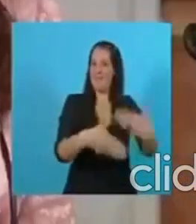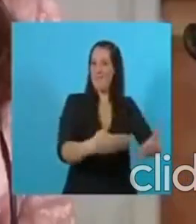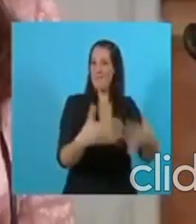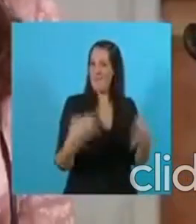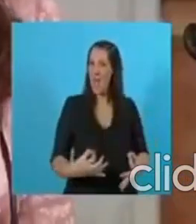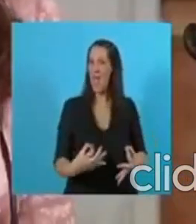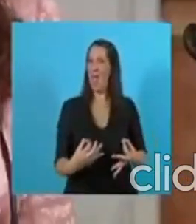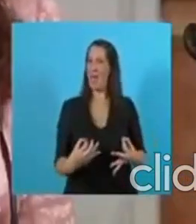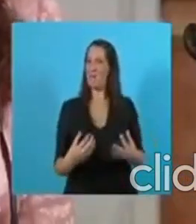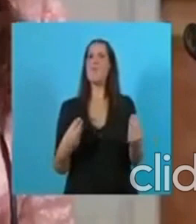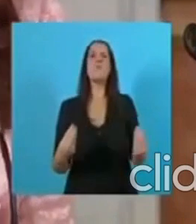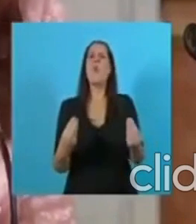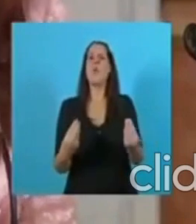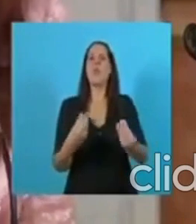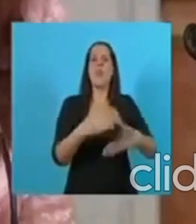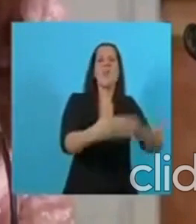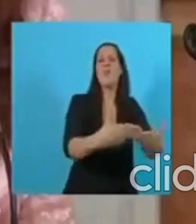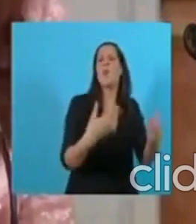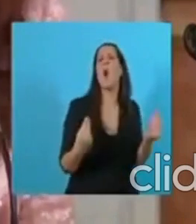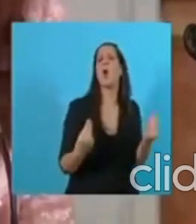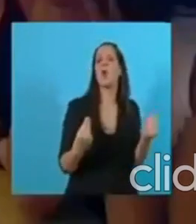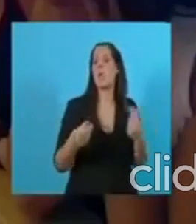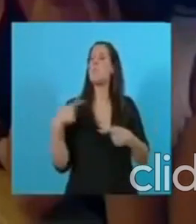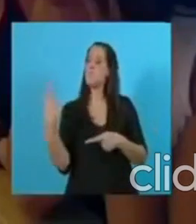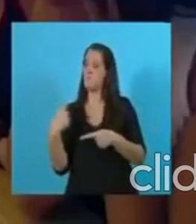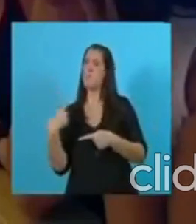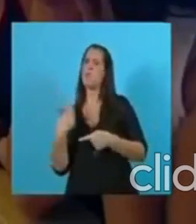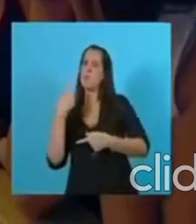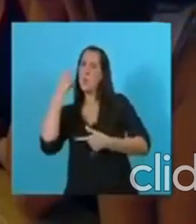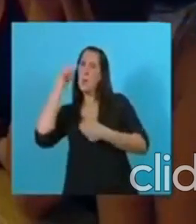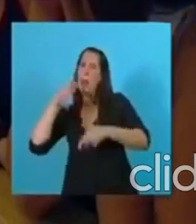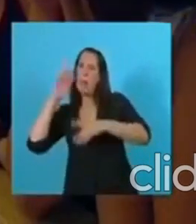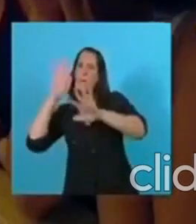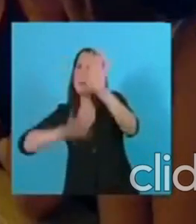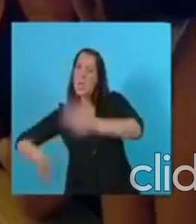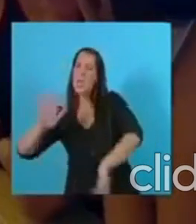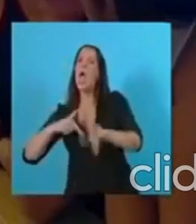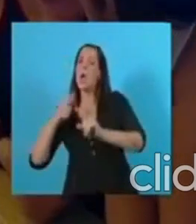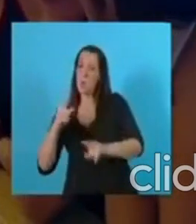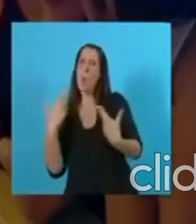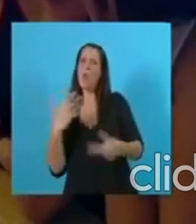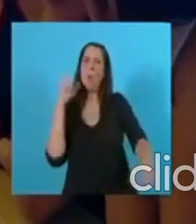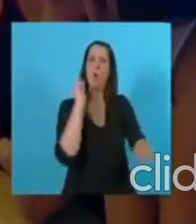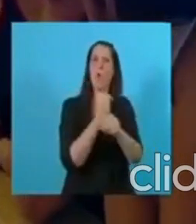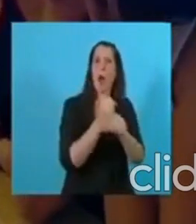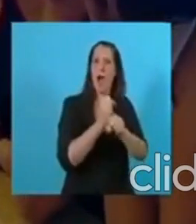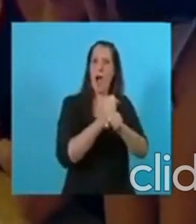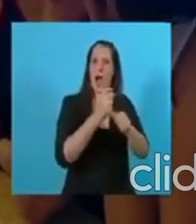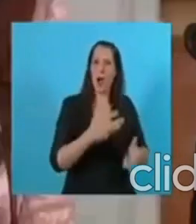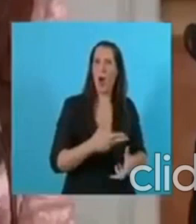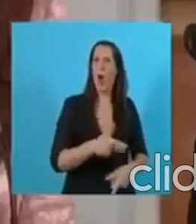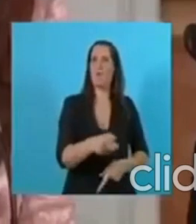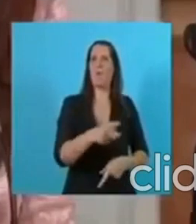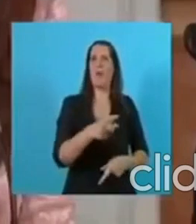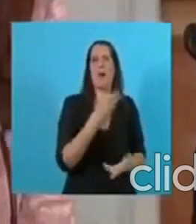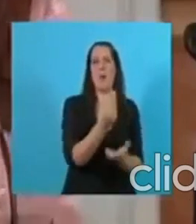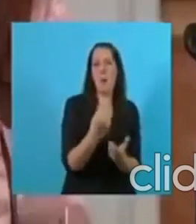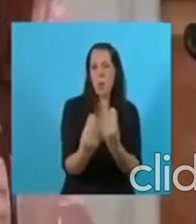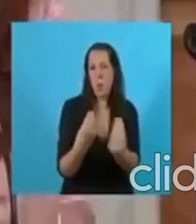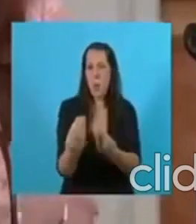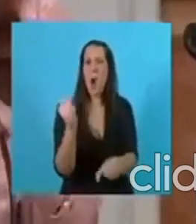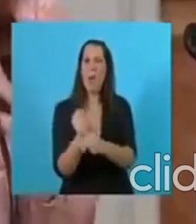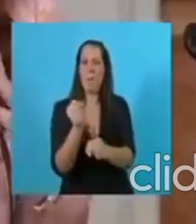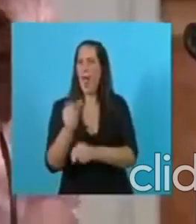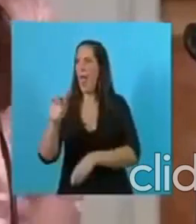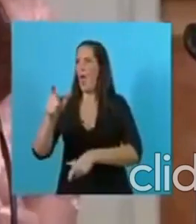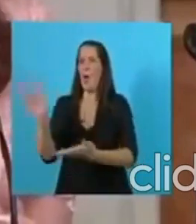Porque este modelo hizo del trabajo y de la generación de empleo y de la reindustrialización del país dos ejes fundamentales que